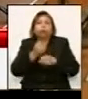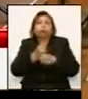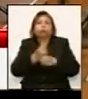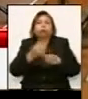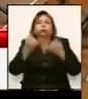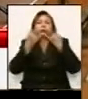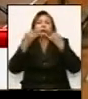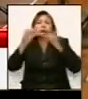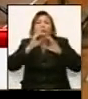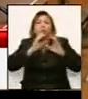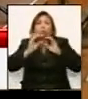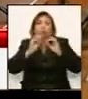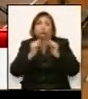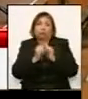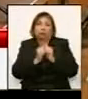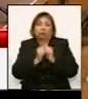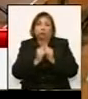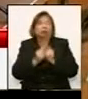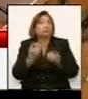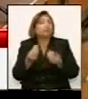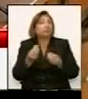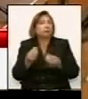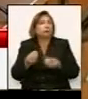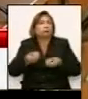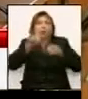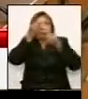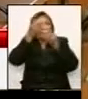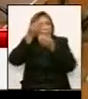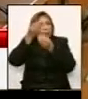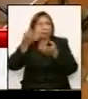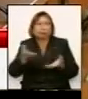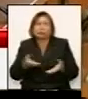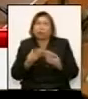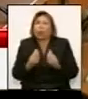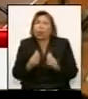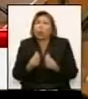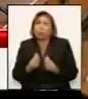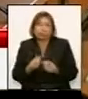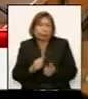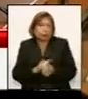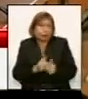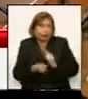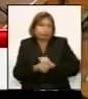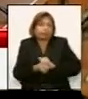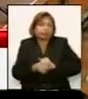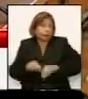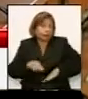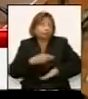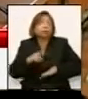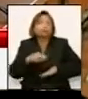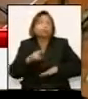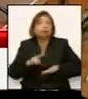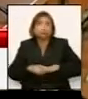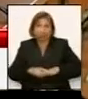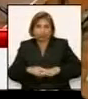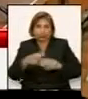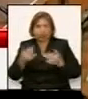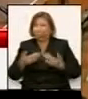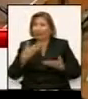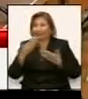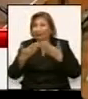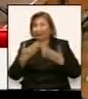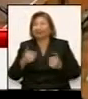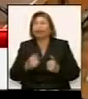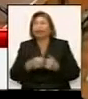y la comunicación que hace que la violencia puede amplificar se pueda cambiar de naturaleza entonces ahora les vamos a cantar un poco más